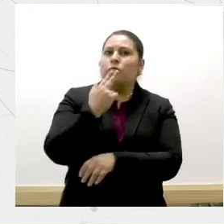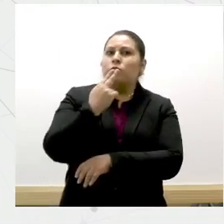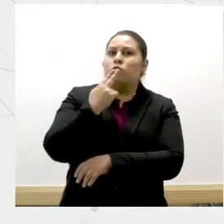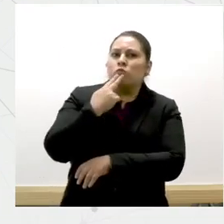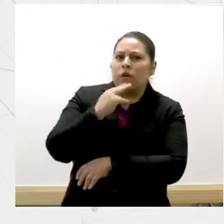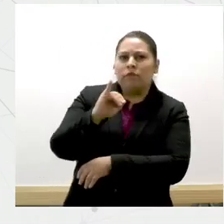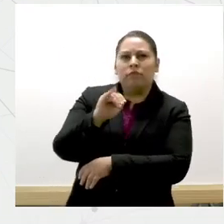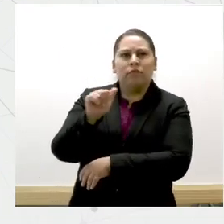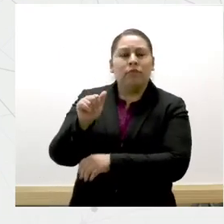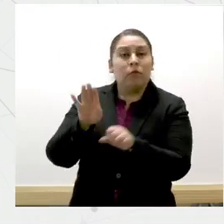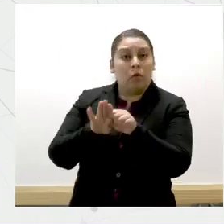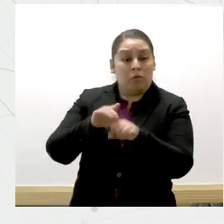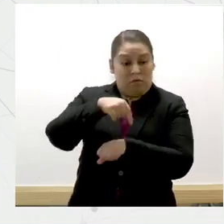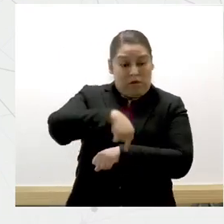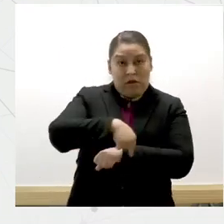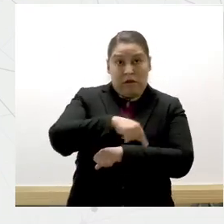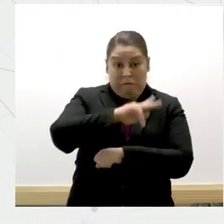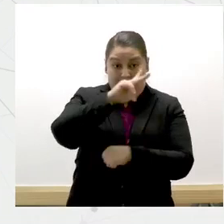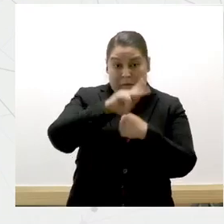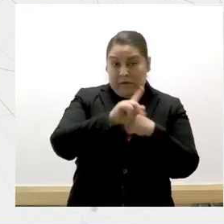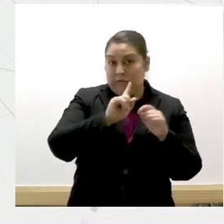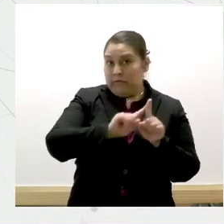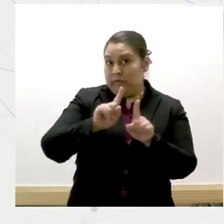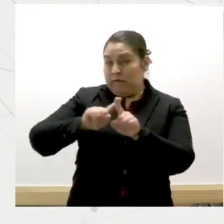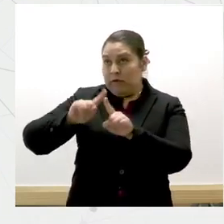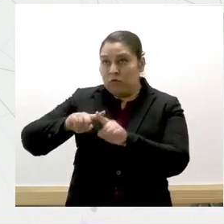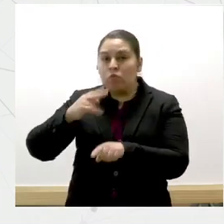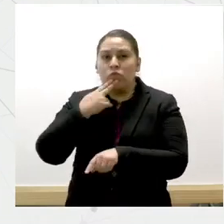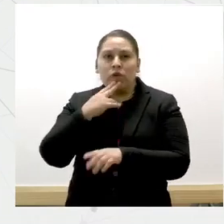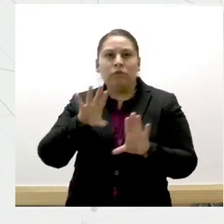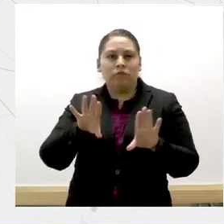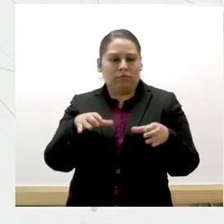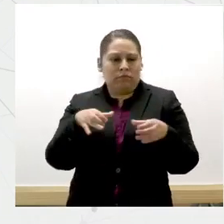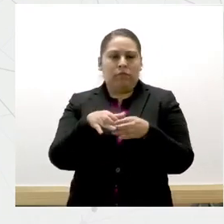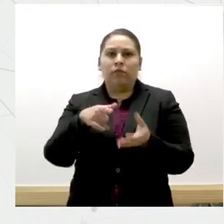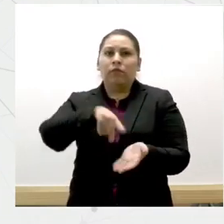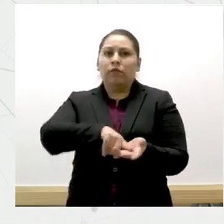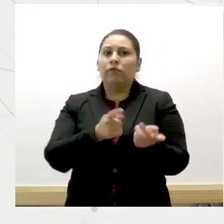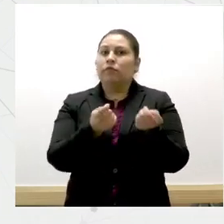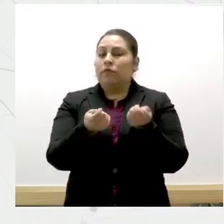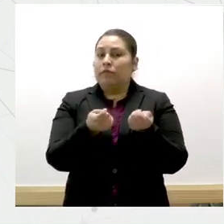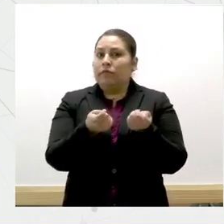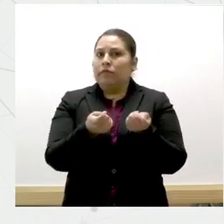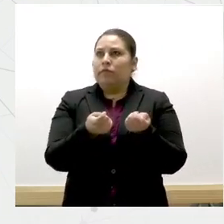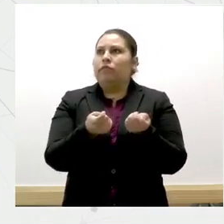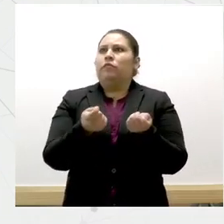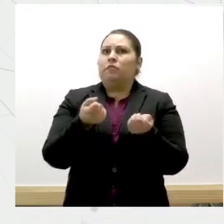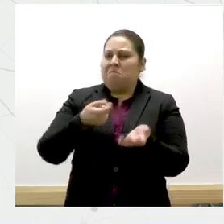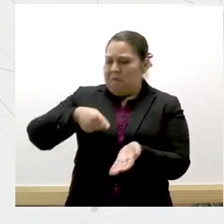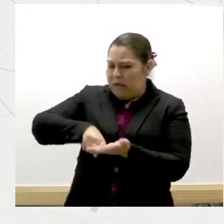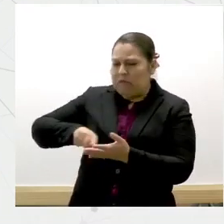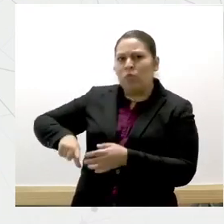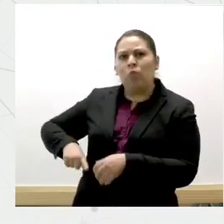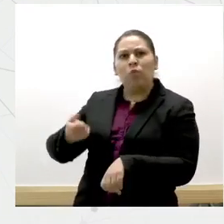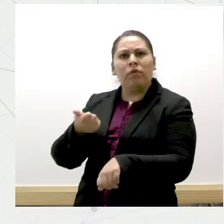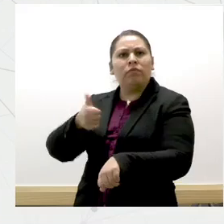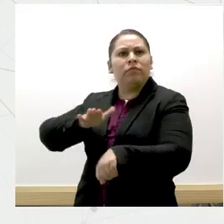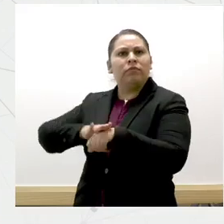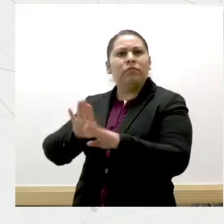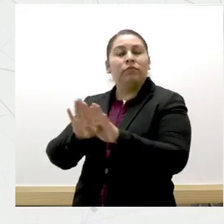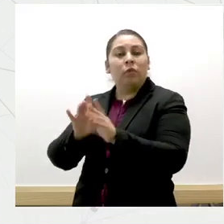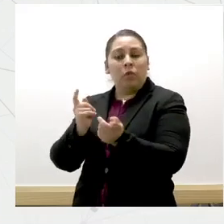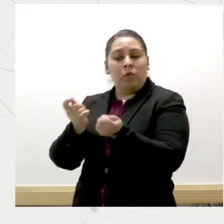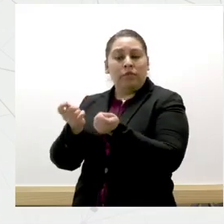enfoque a nivel de país, a nivel de institución, a nivel de gobierno, ¿no? De administración, cuáles son los ejes sobre los que se